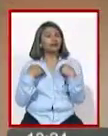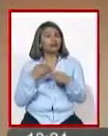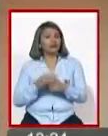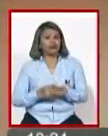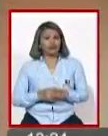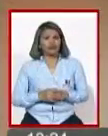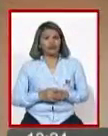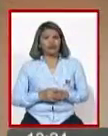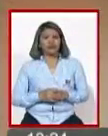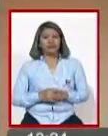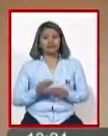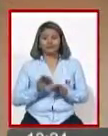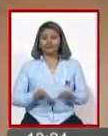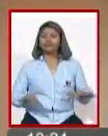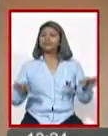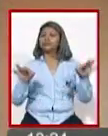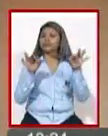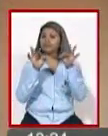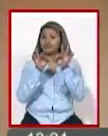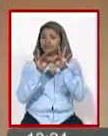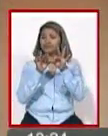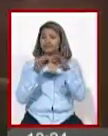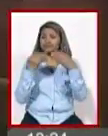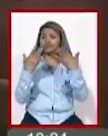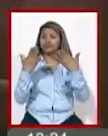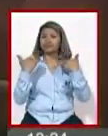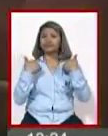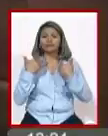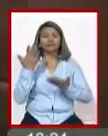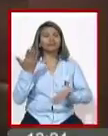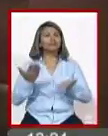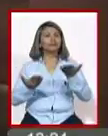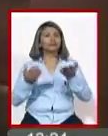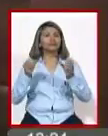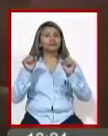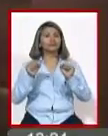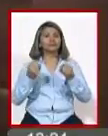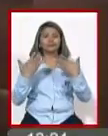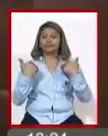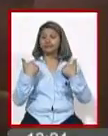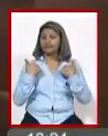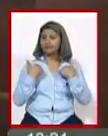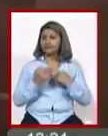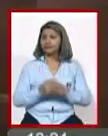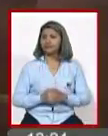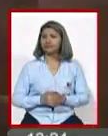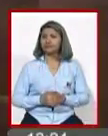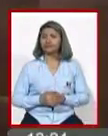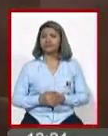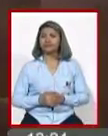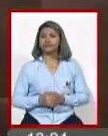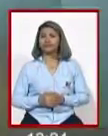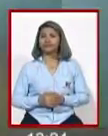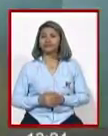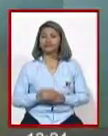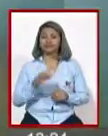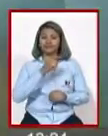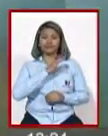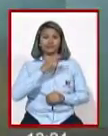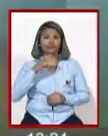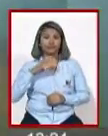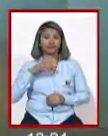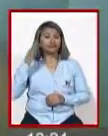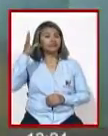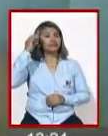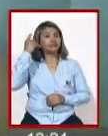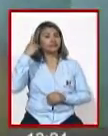absoluta relevancia. Vamos a ver la posibilidad también de conformar una comisión de